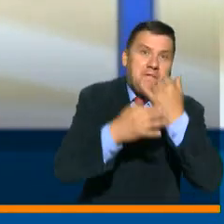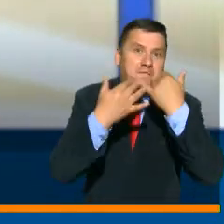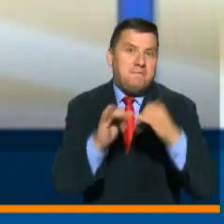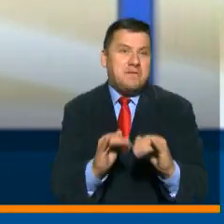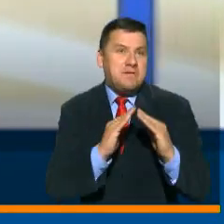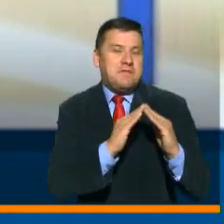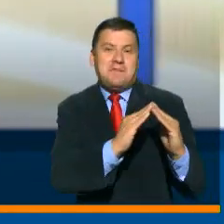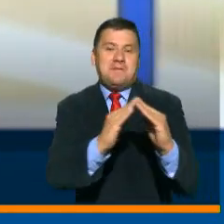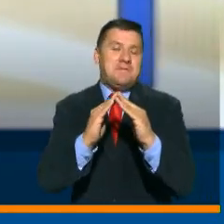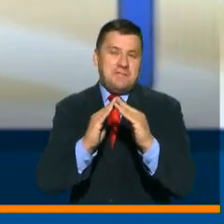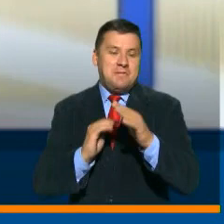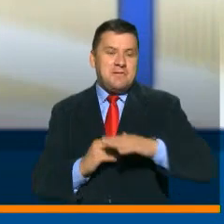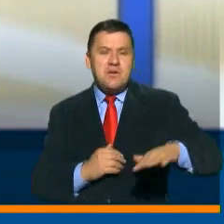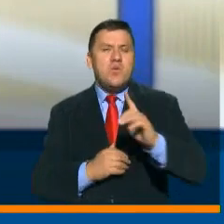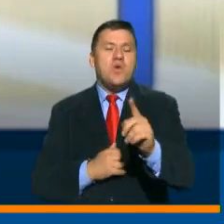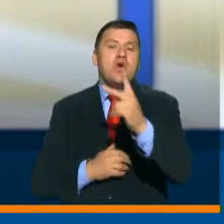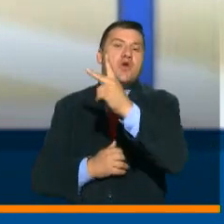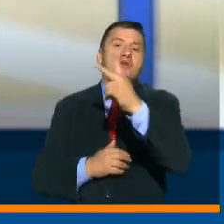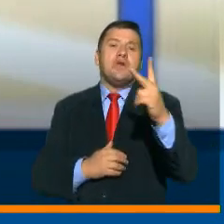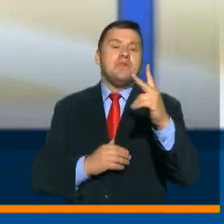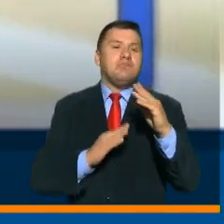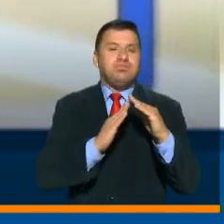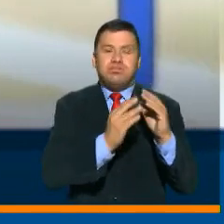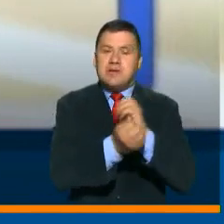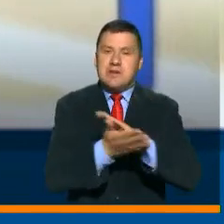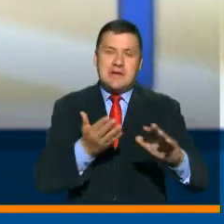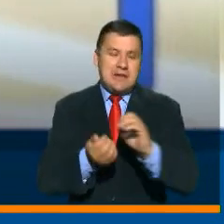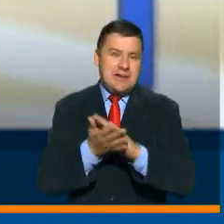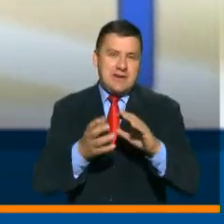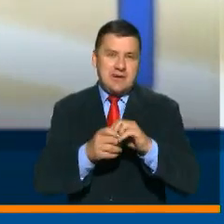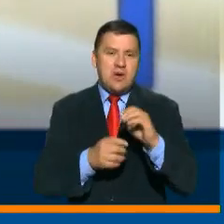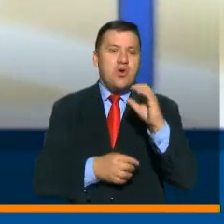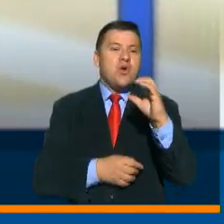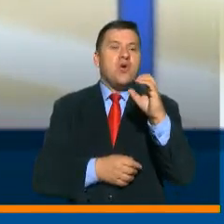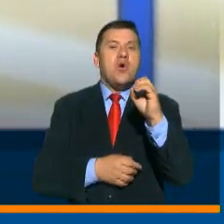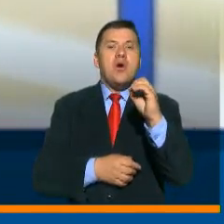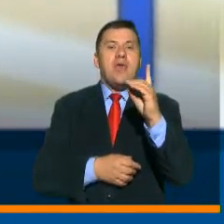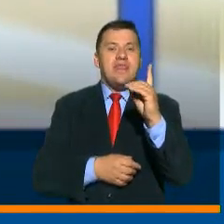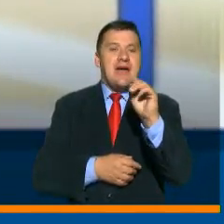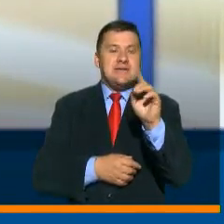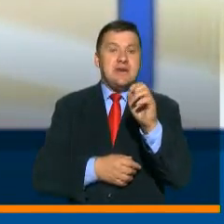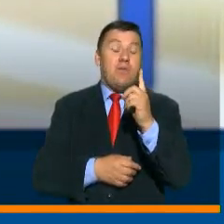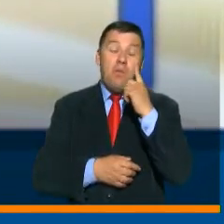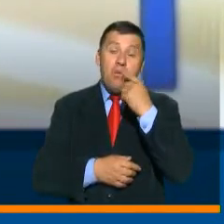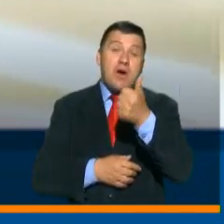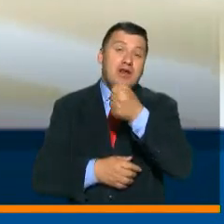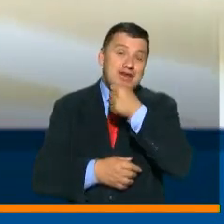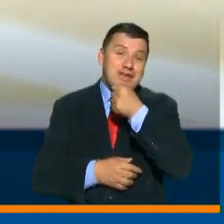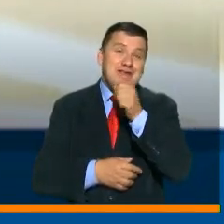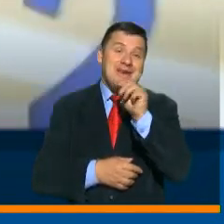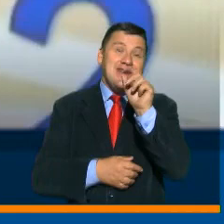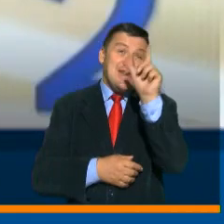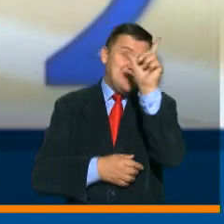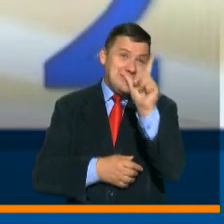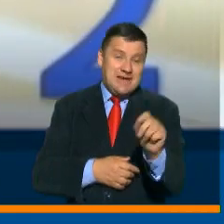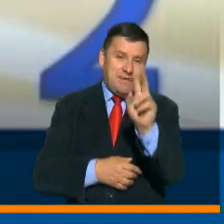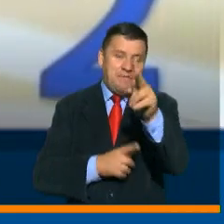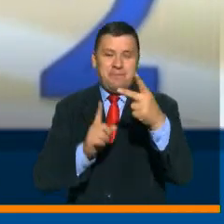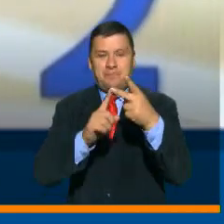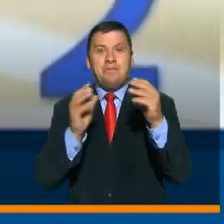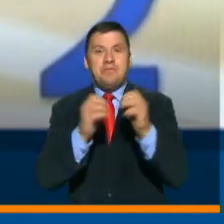la obra en nuestras doscientas viviendas gratuitas en coas y buena noticia para el departamento del césar segundo